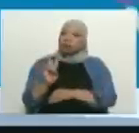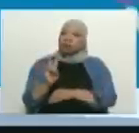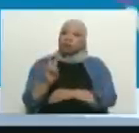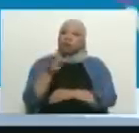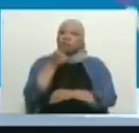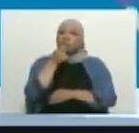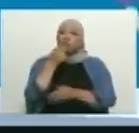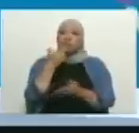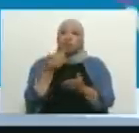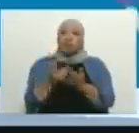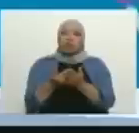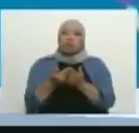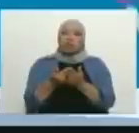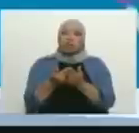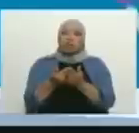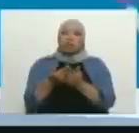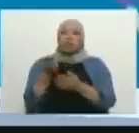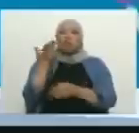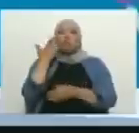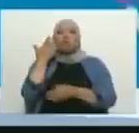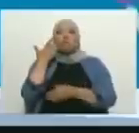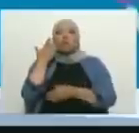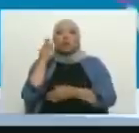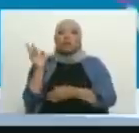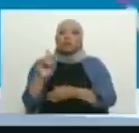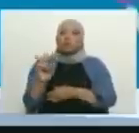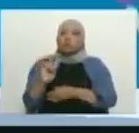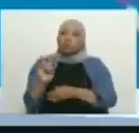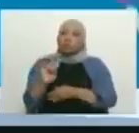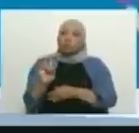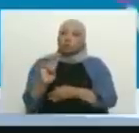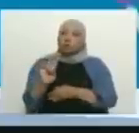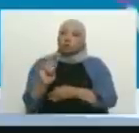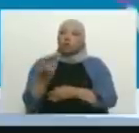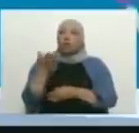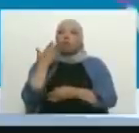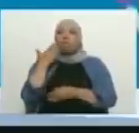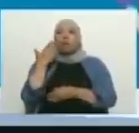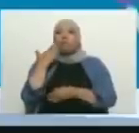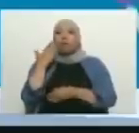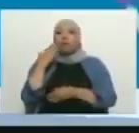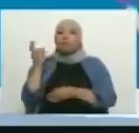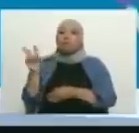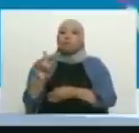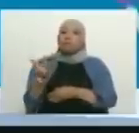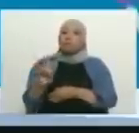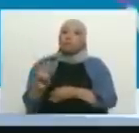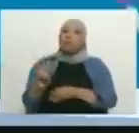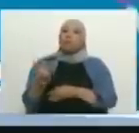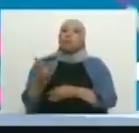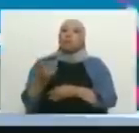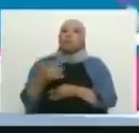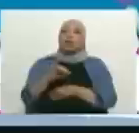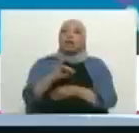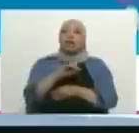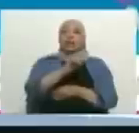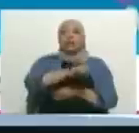muy agradecido de las madres venezolanas, porque son las madres venezolanas las que